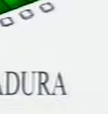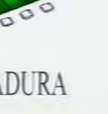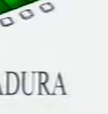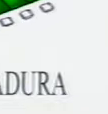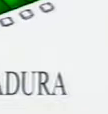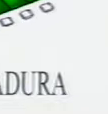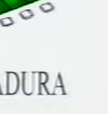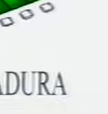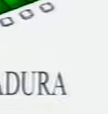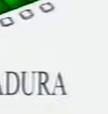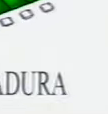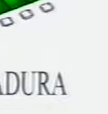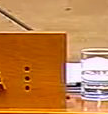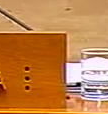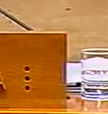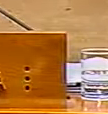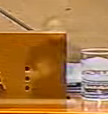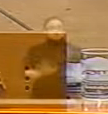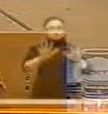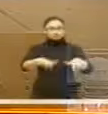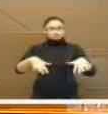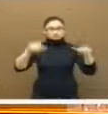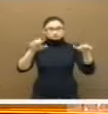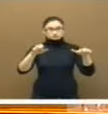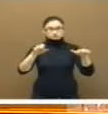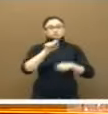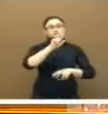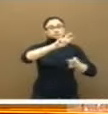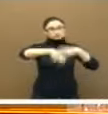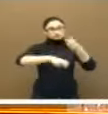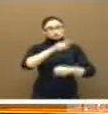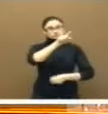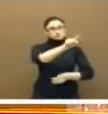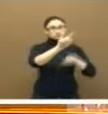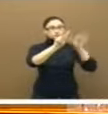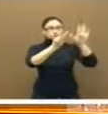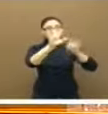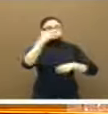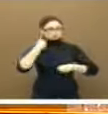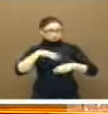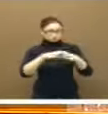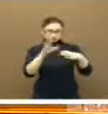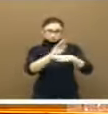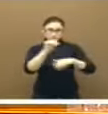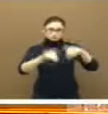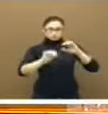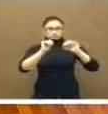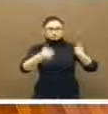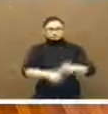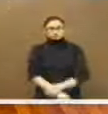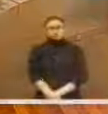Someto a la consideración de la Cámara, señorías, la enmienda número 175 del mismo grupo parlamentario. Entramos en votación.